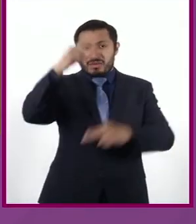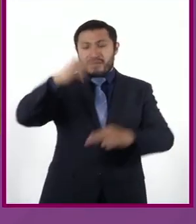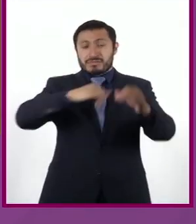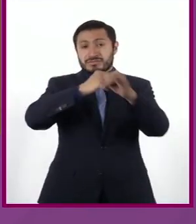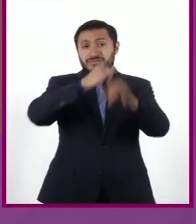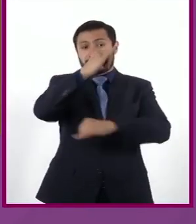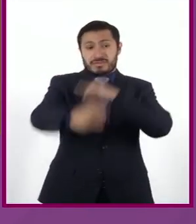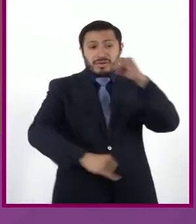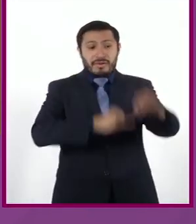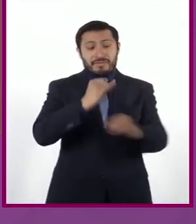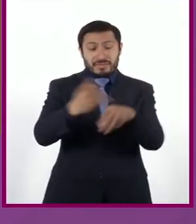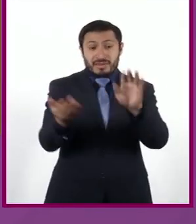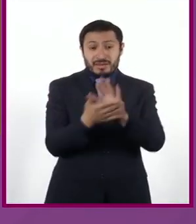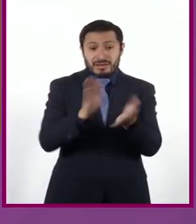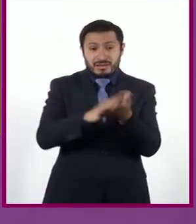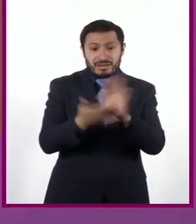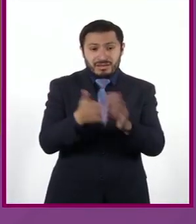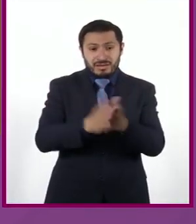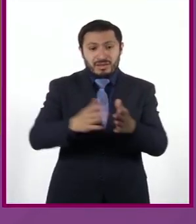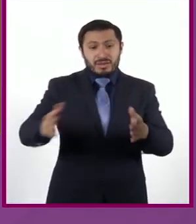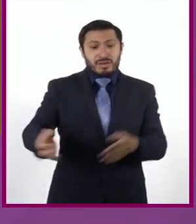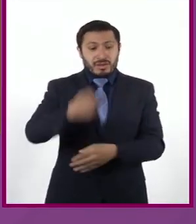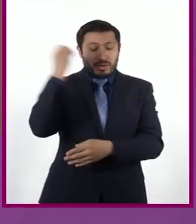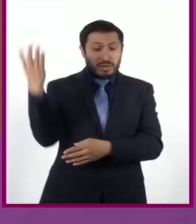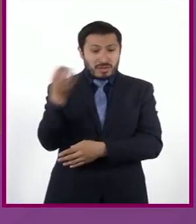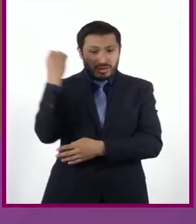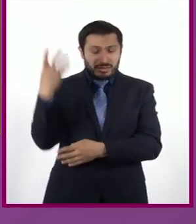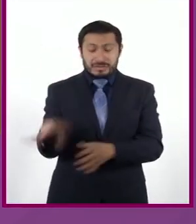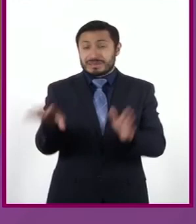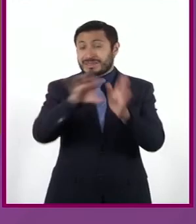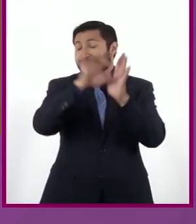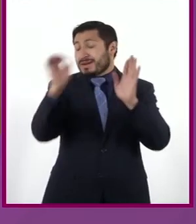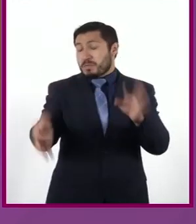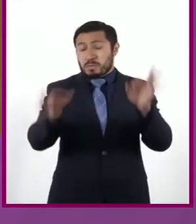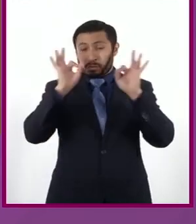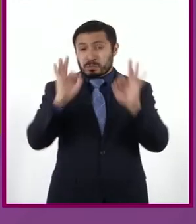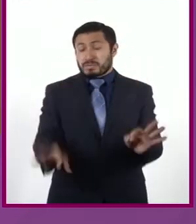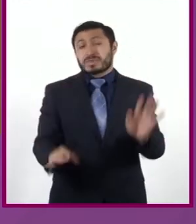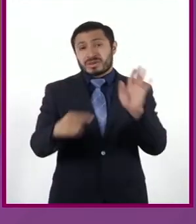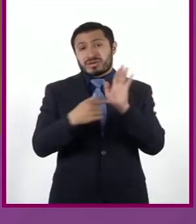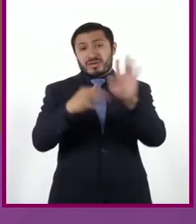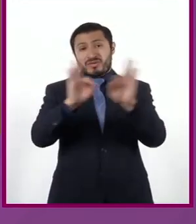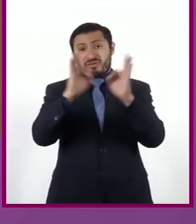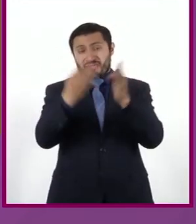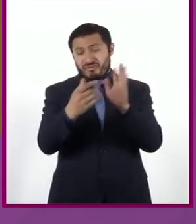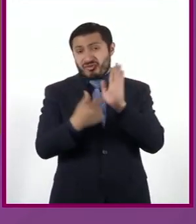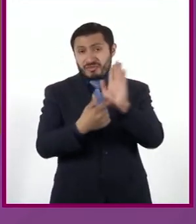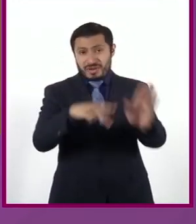internacional por su tortilla ceremonial, que ejemplifica claramente el concepto biocultural.